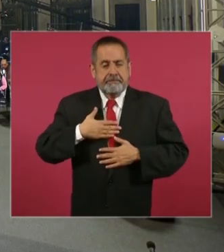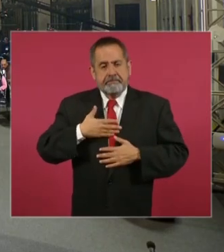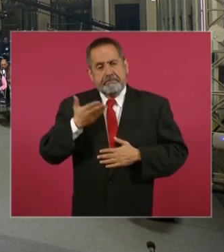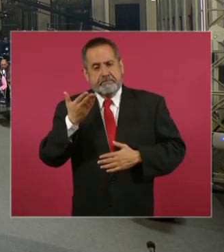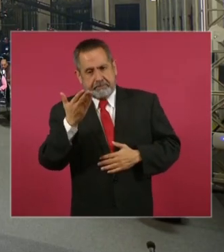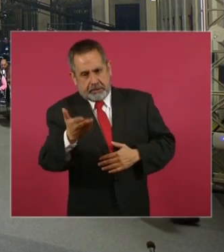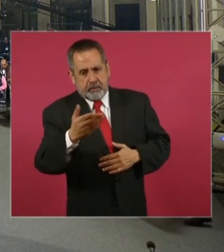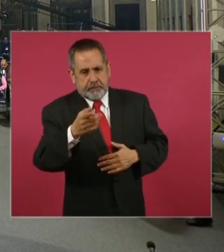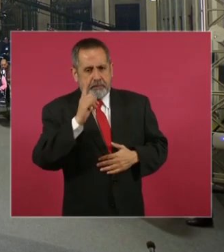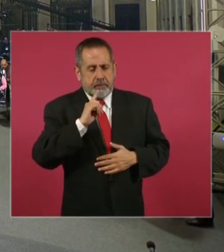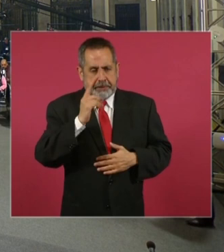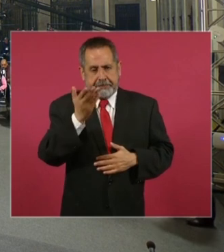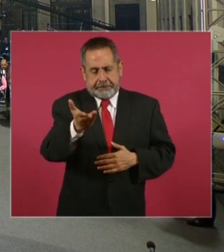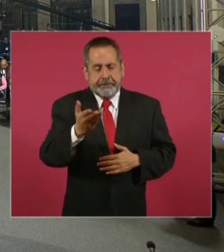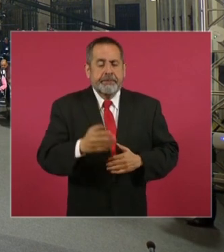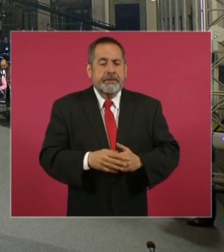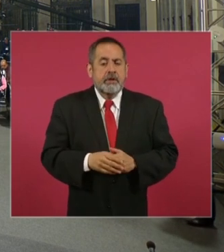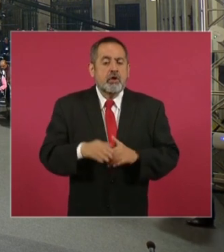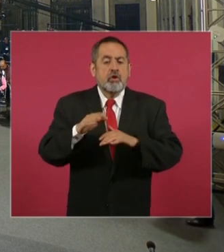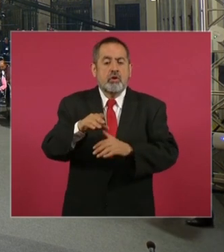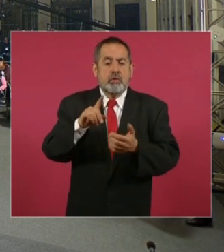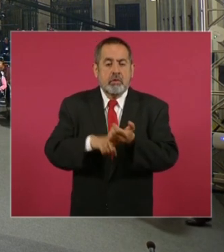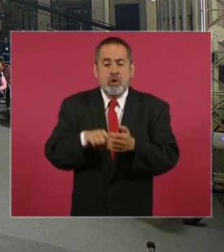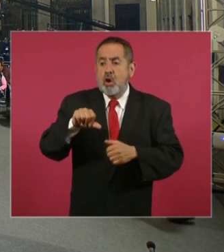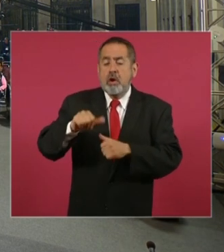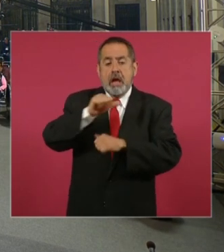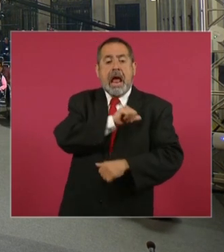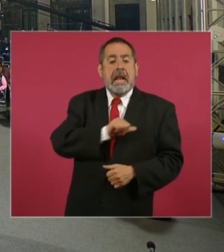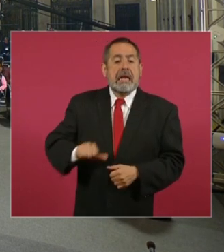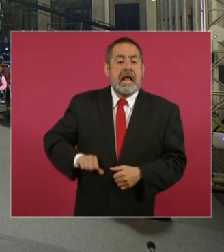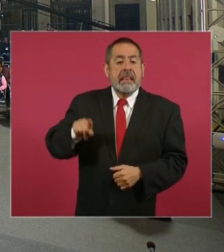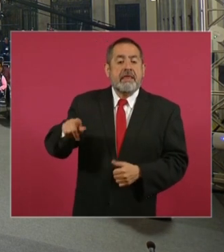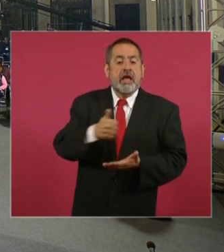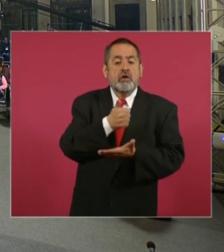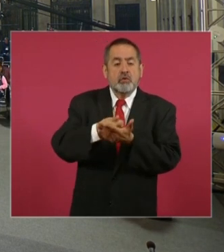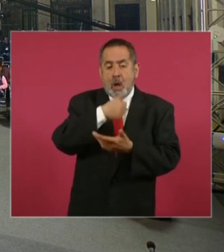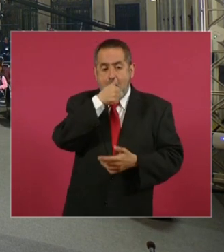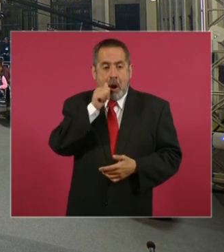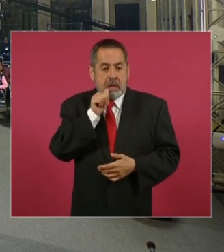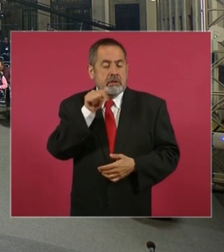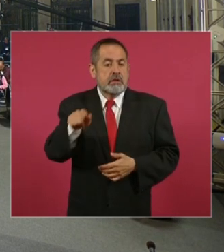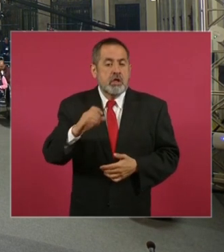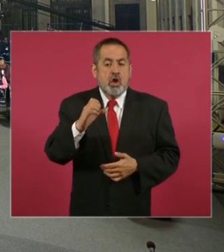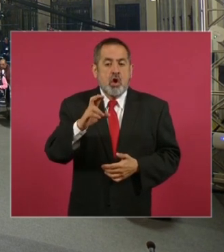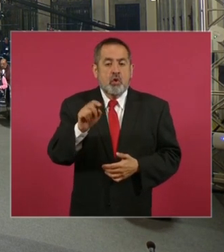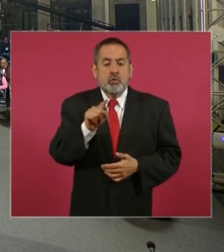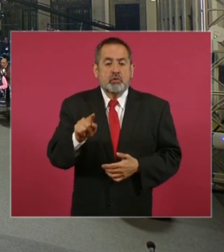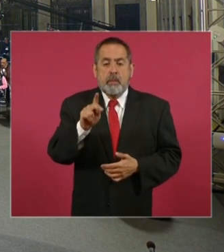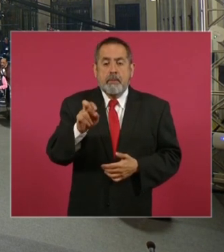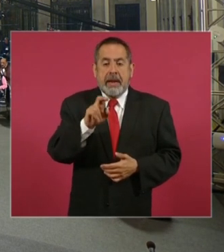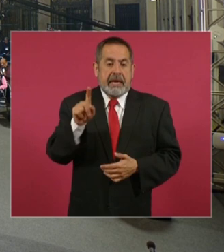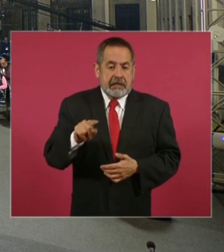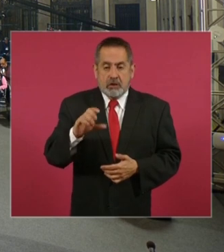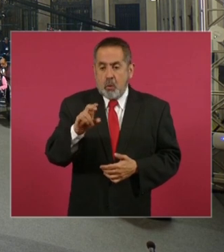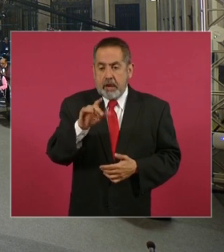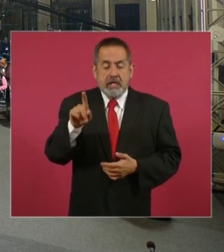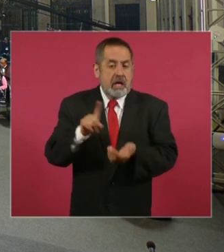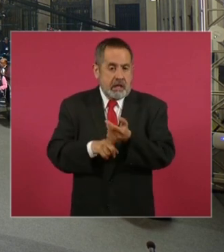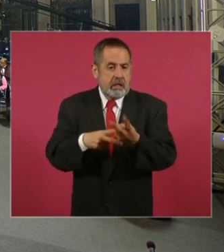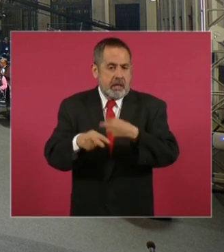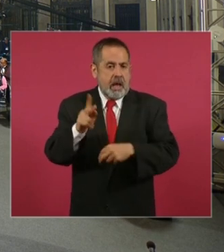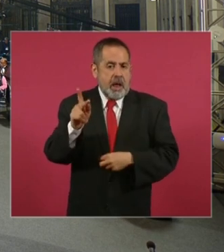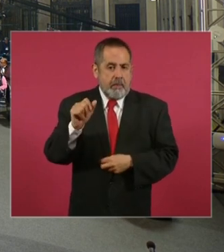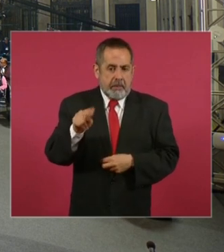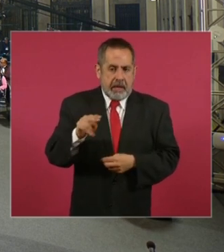Esto es con respecto a quien hoy es alcalde de Ciudad Juárez, Cruz Pérez Cuellar, de origen panista,